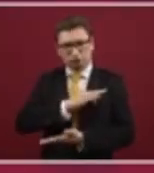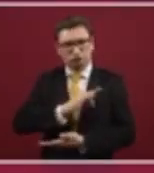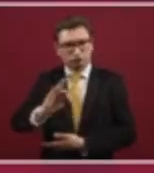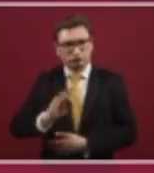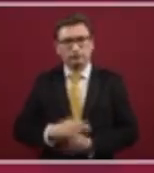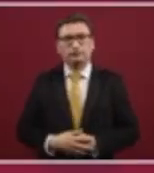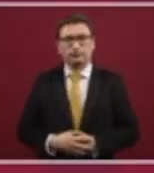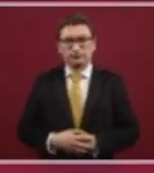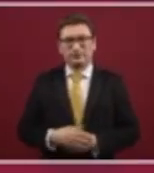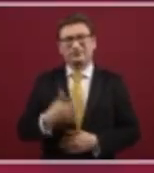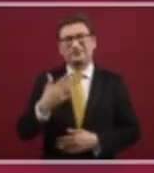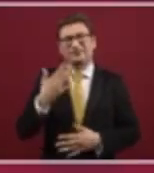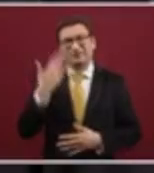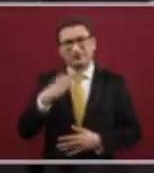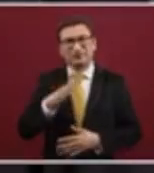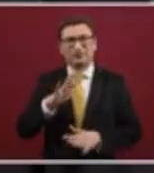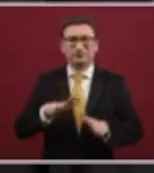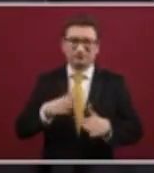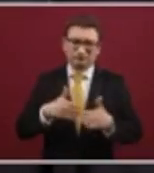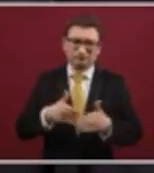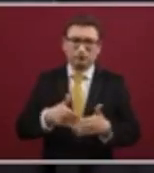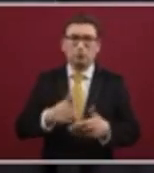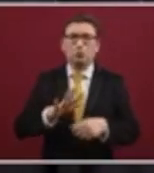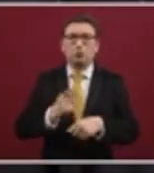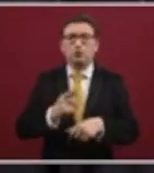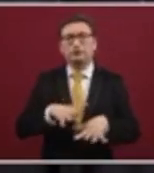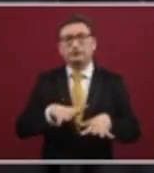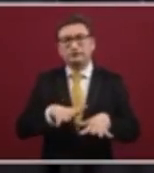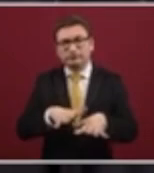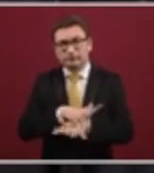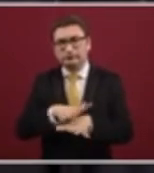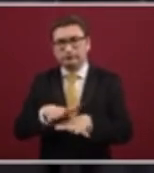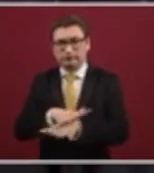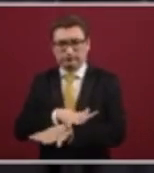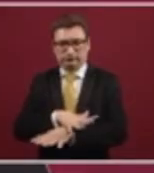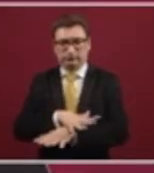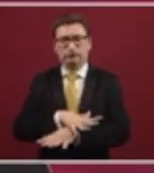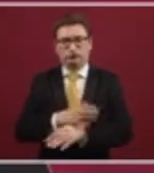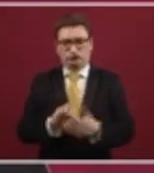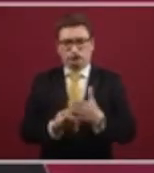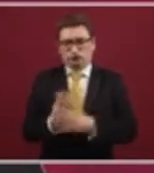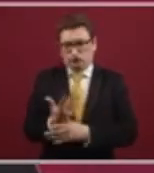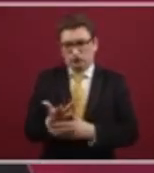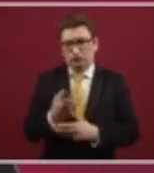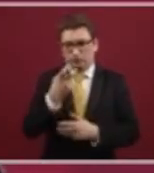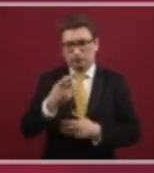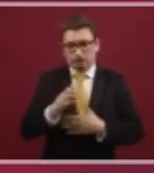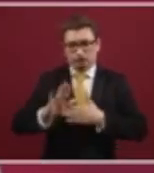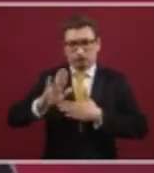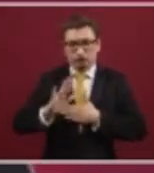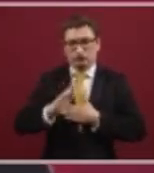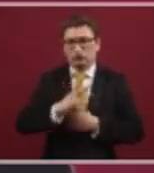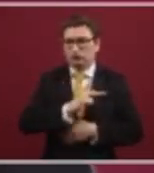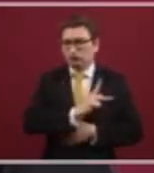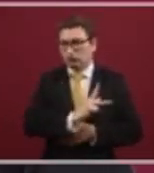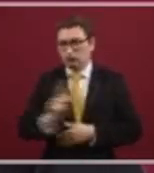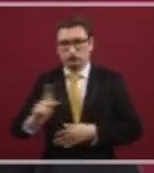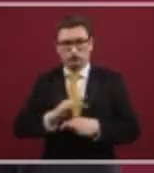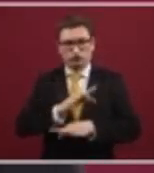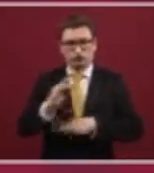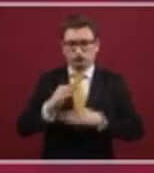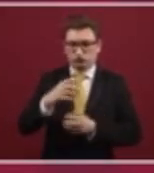Sí hay obstáculos, porque es un cambio que se está dando. Entonces, el compromiso es que todos tengan